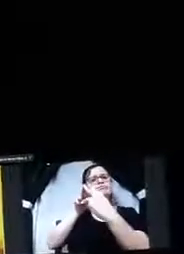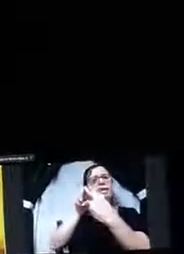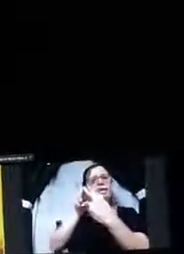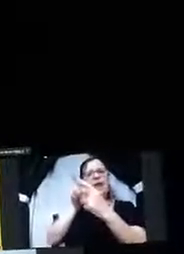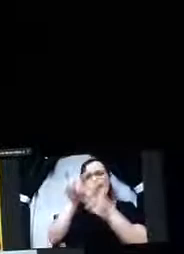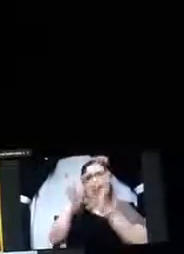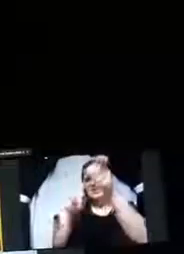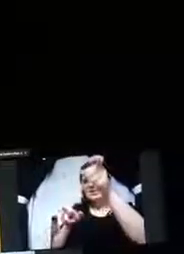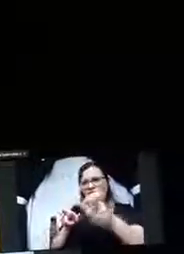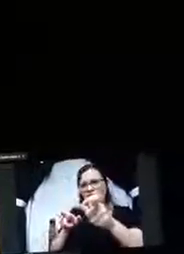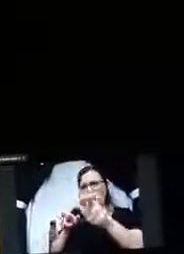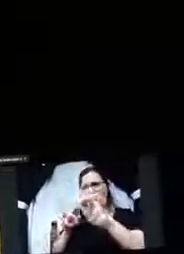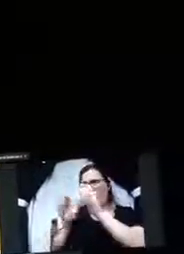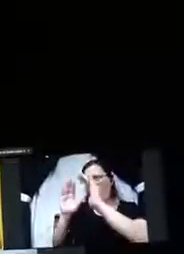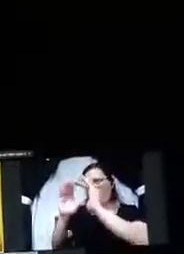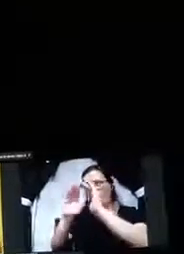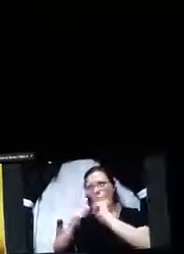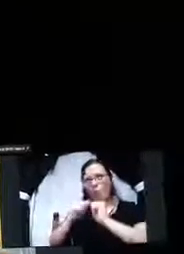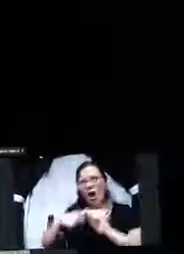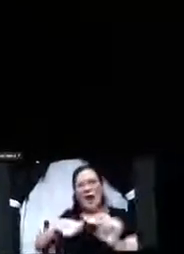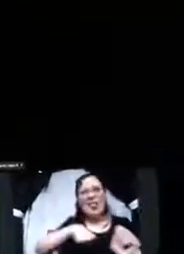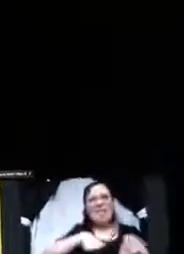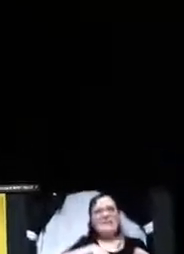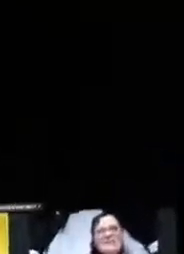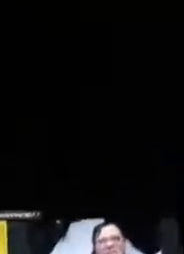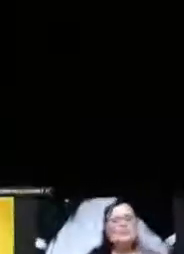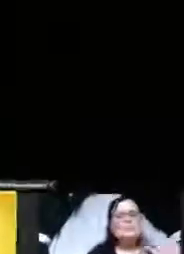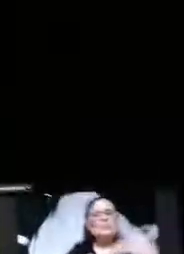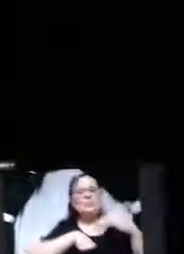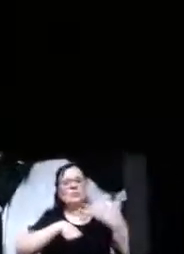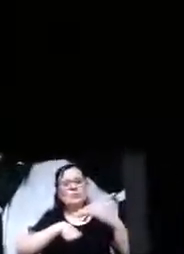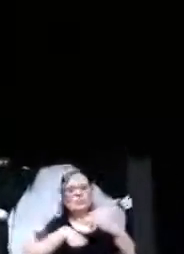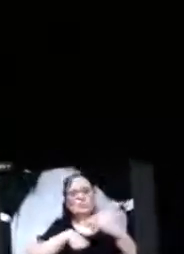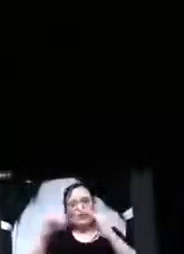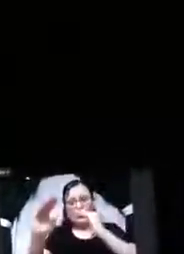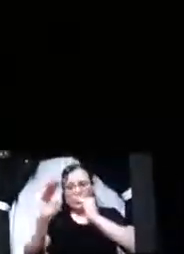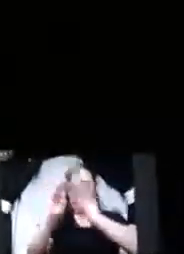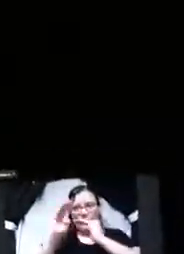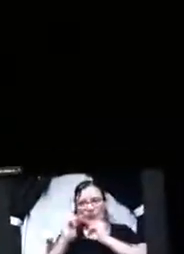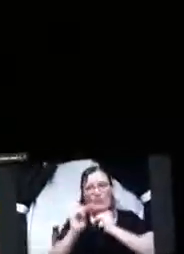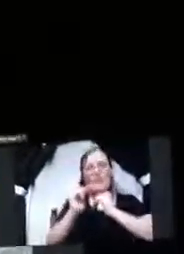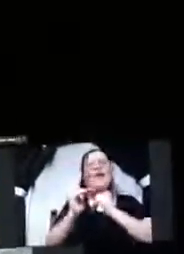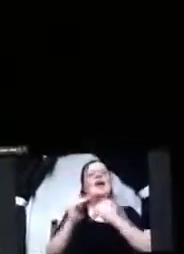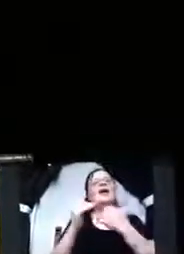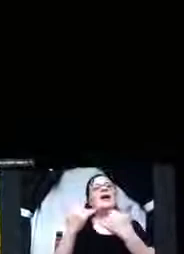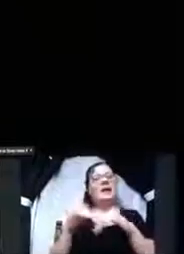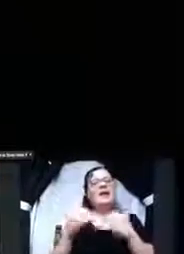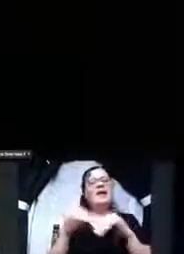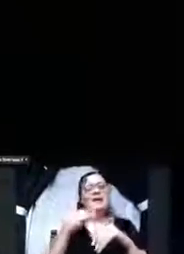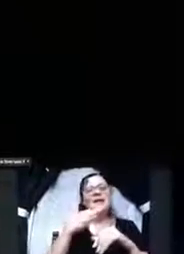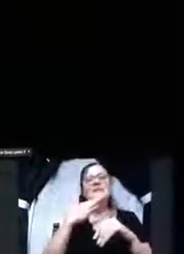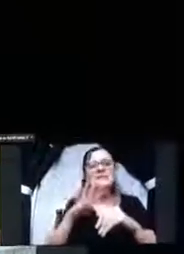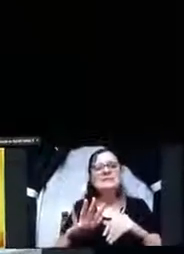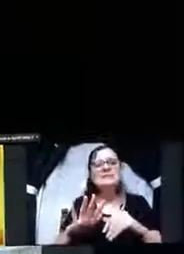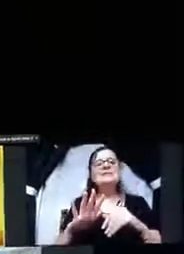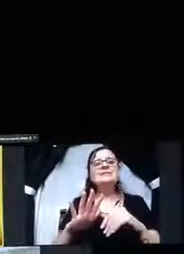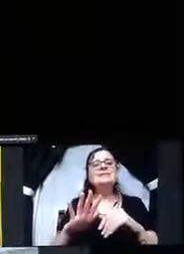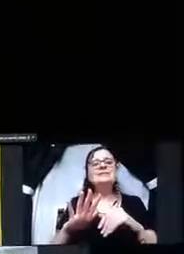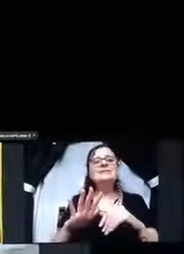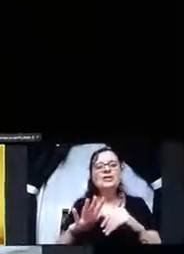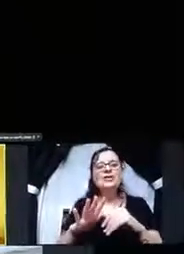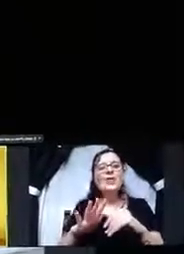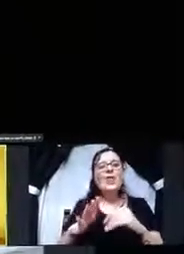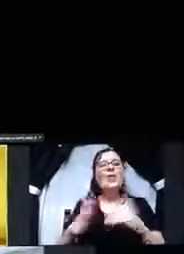digo, esto de poder identificarnos en nosotros, poder compartirnos nuestras angustias y nuestras preocupaciones o